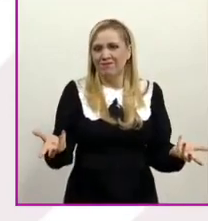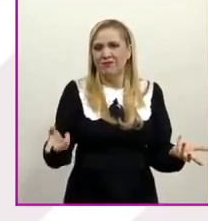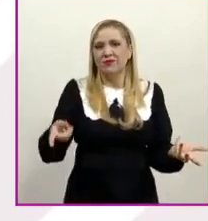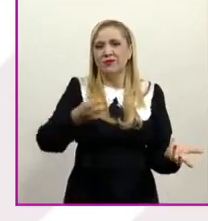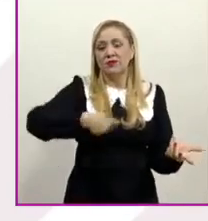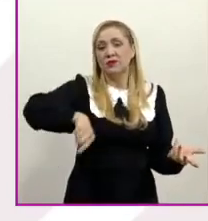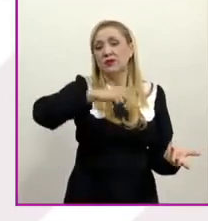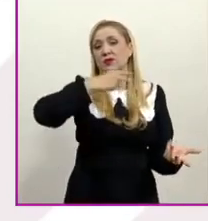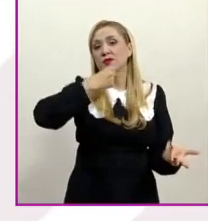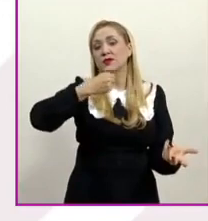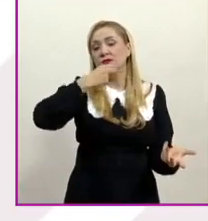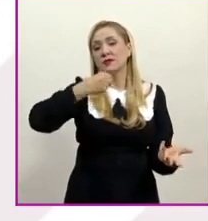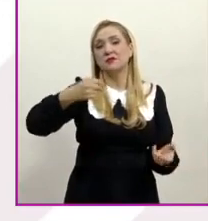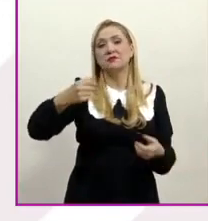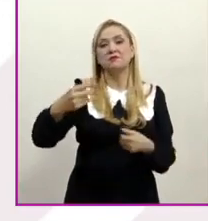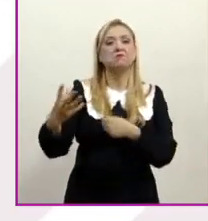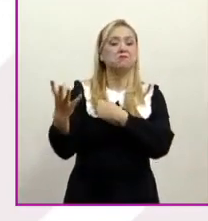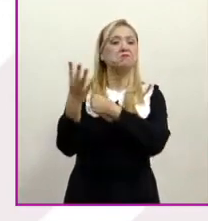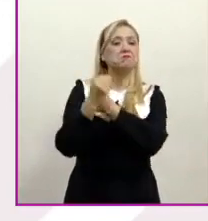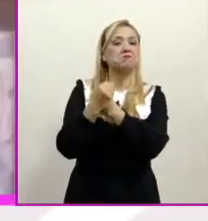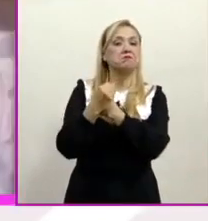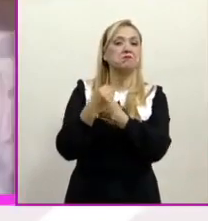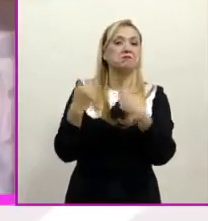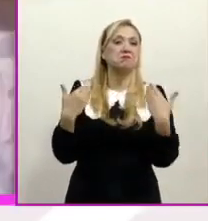Los hombres se nos ha permitido